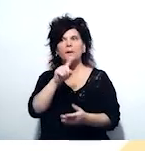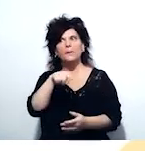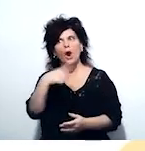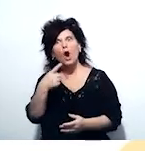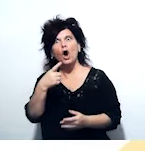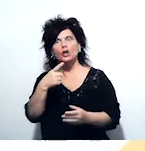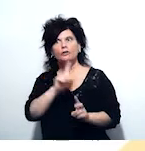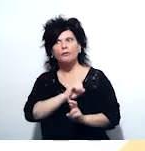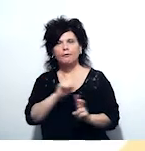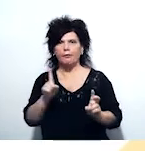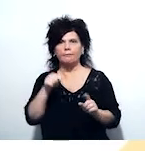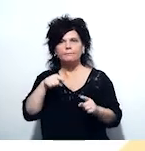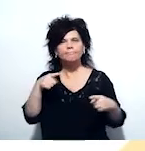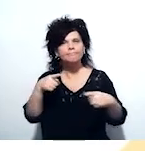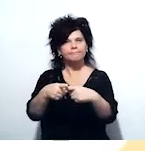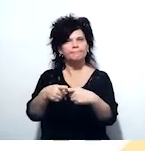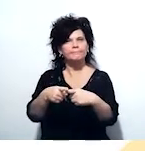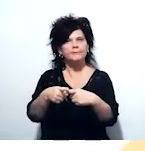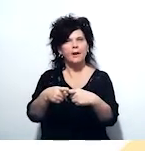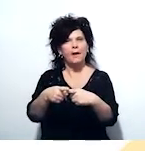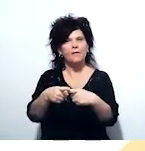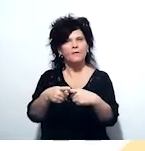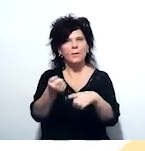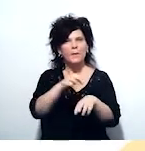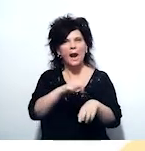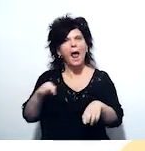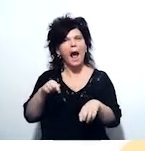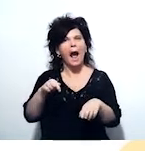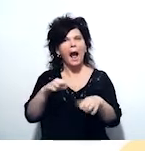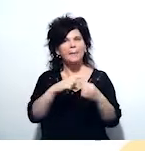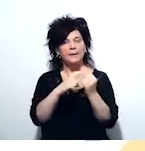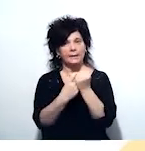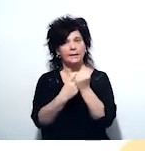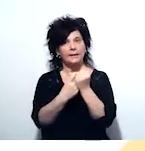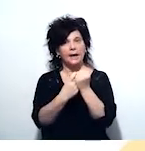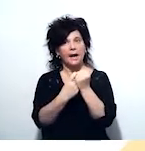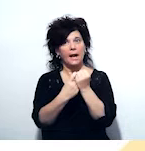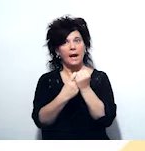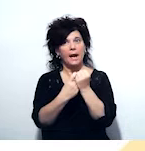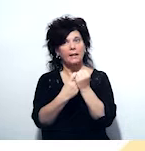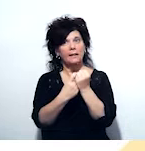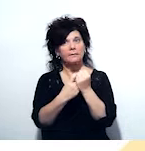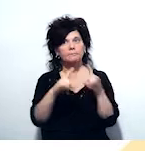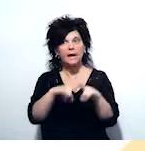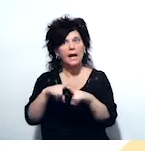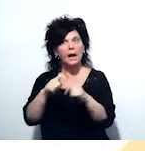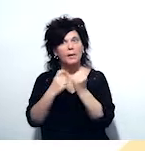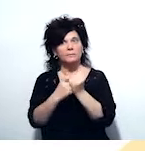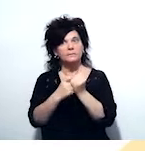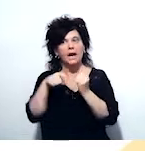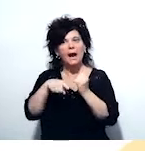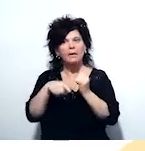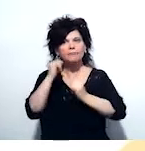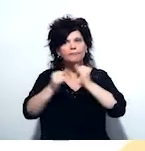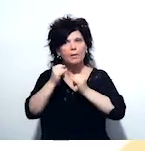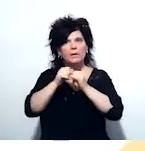no tanto. Y esto es un gran desafío para las grandes plataformas de internet, donde se transmite gran cantidad de contenido. El